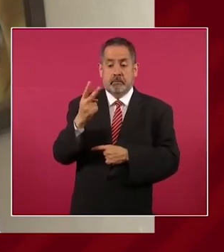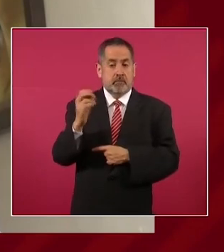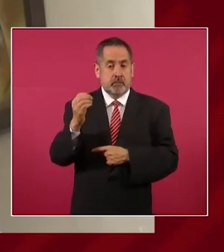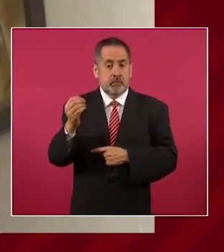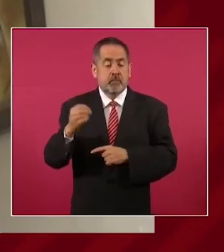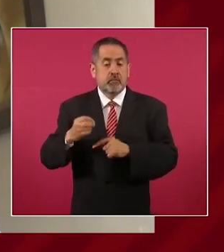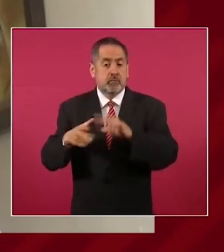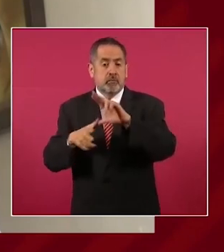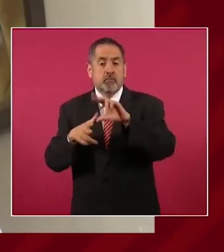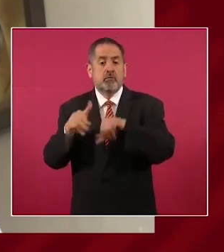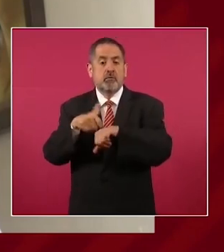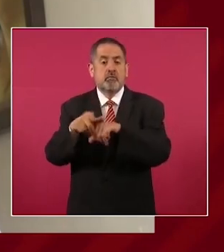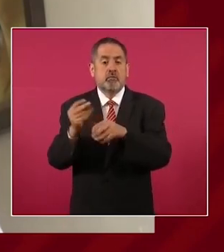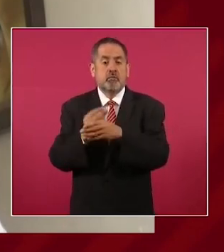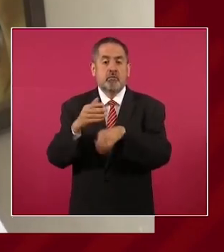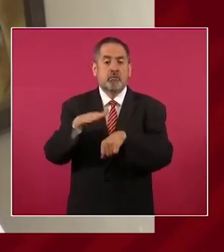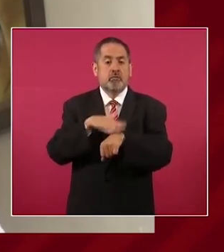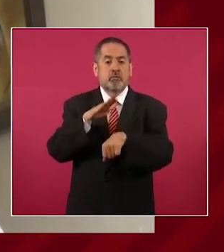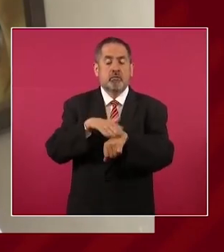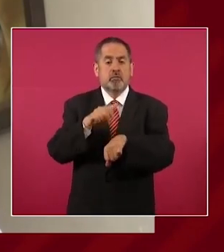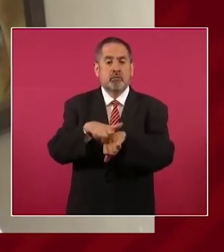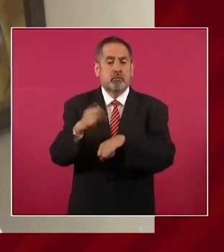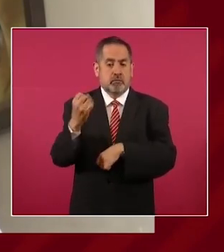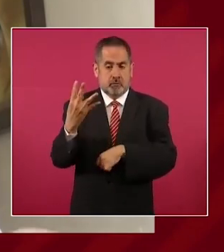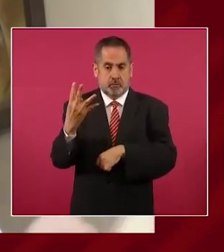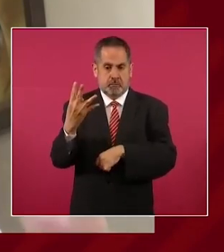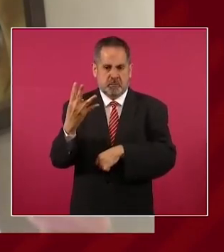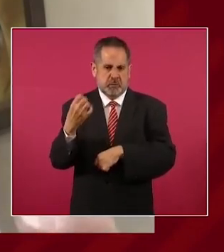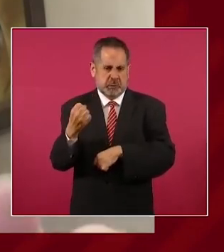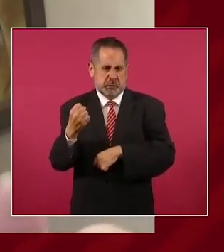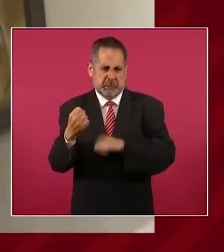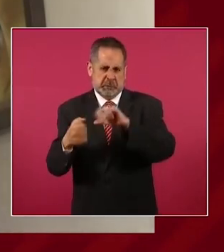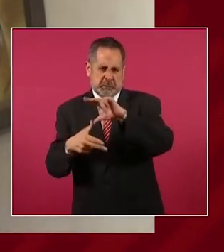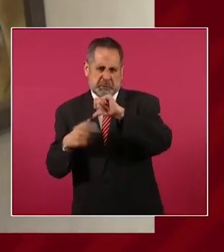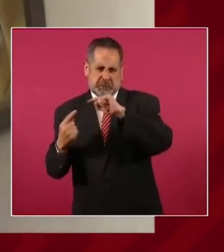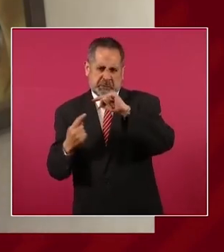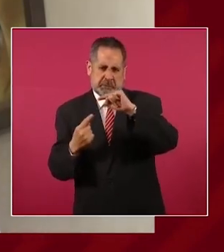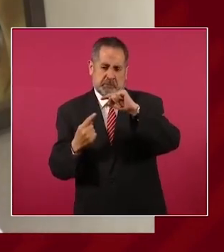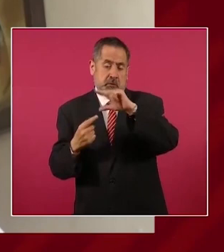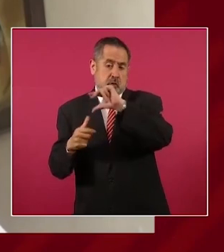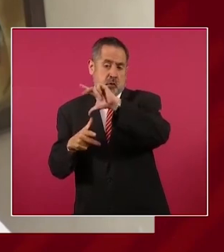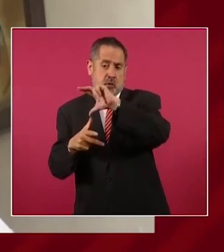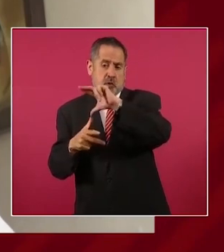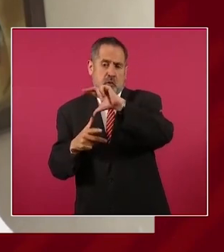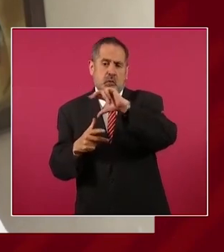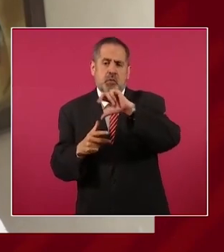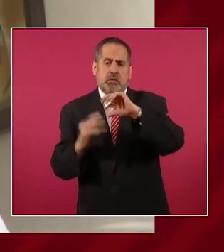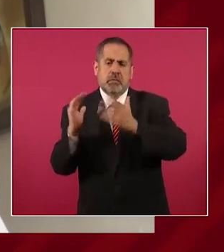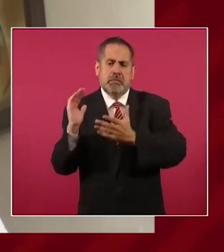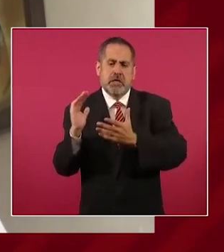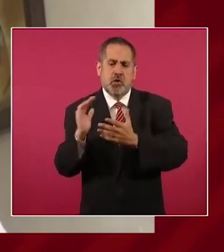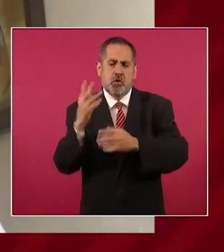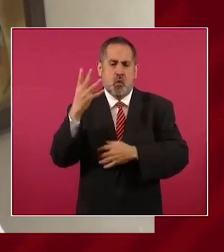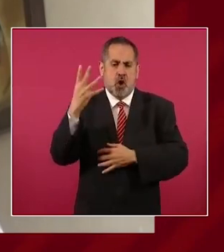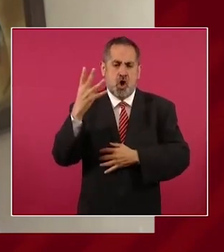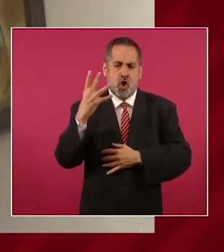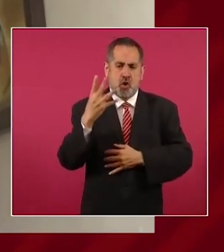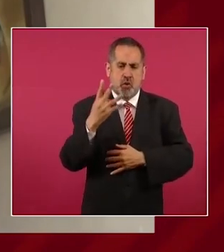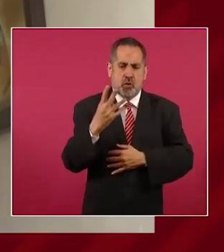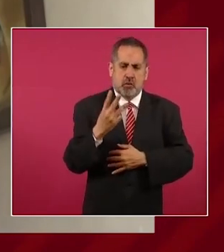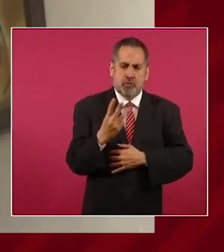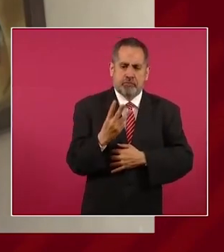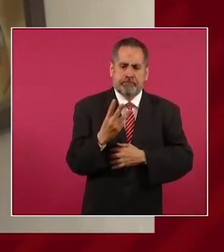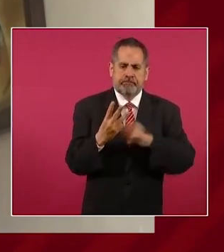alcanzó categoría 4. Sin embargo, tocó tierra como categoría 3. Mencionar a ustedes